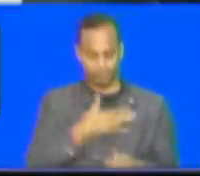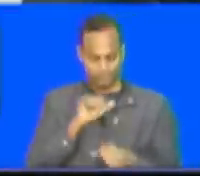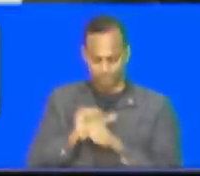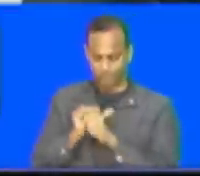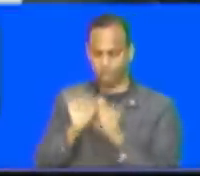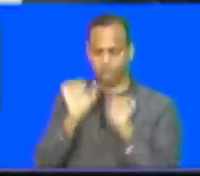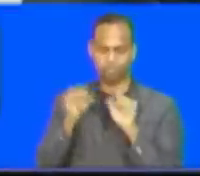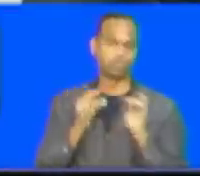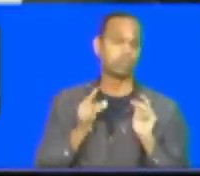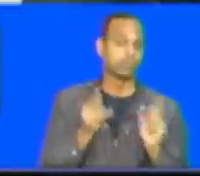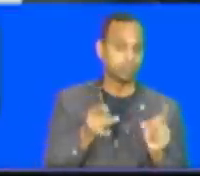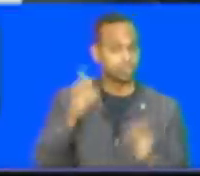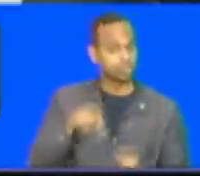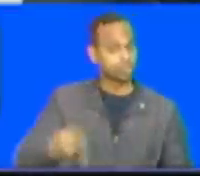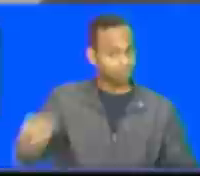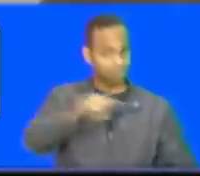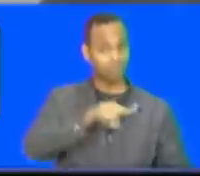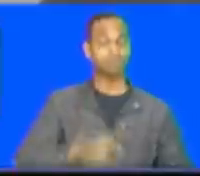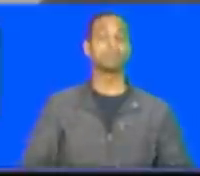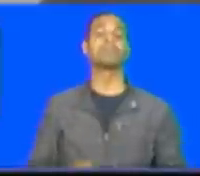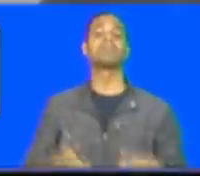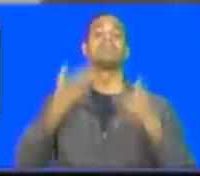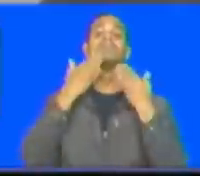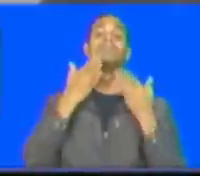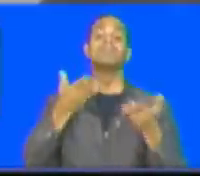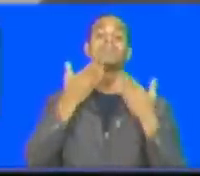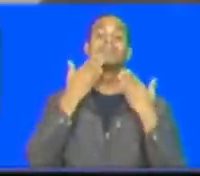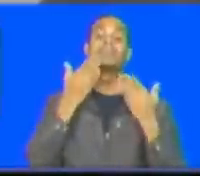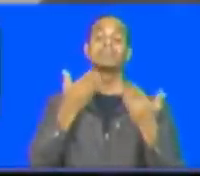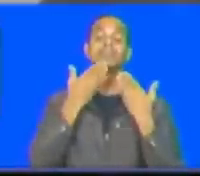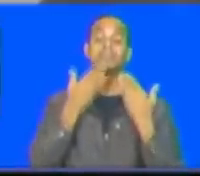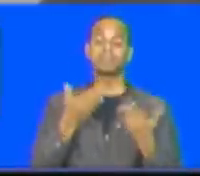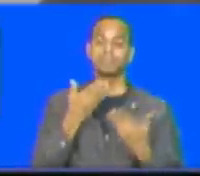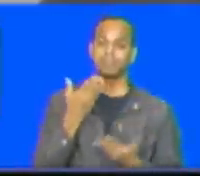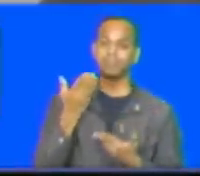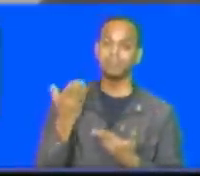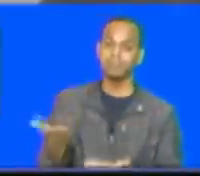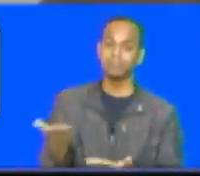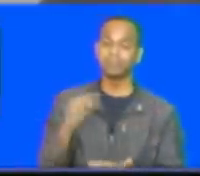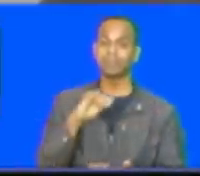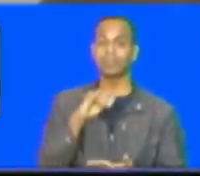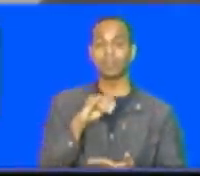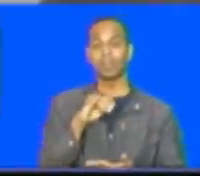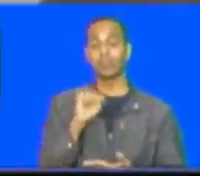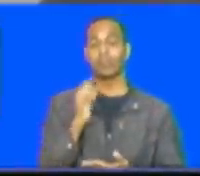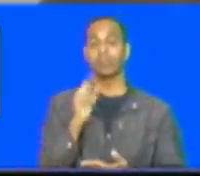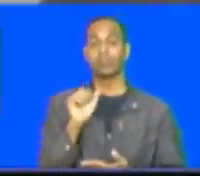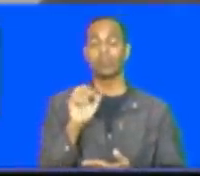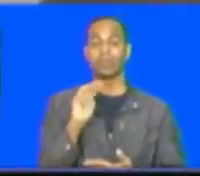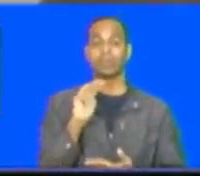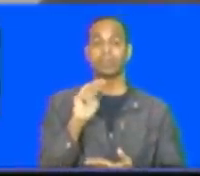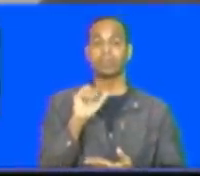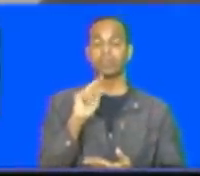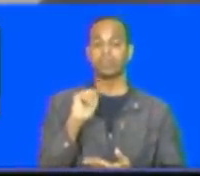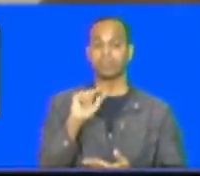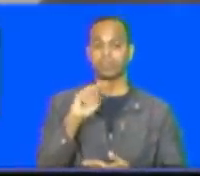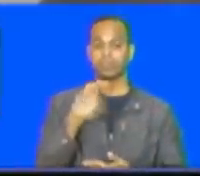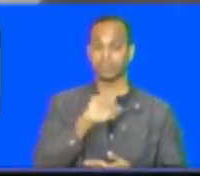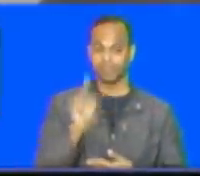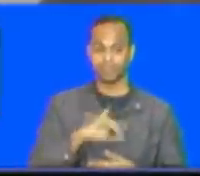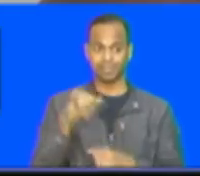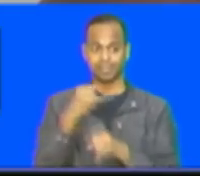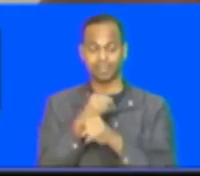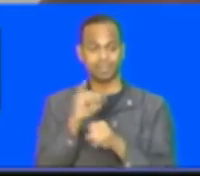sea funcional. Bien, muchísimas gracias al mayor general Juan Manuel Méndez García, a las instituciones